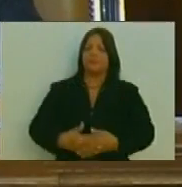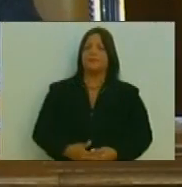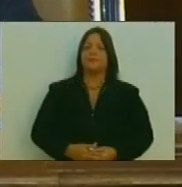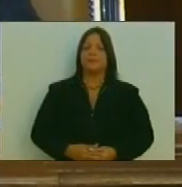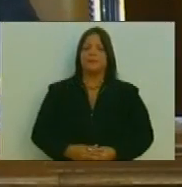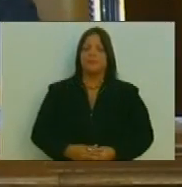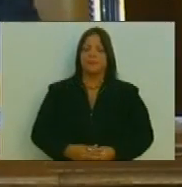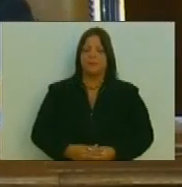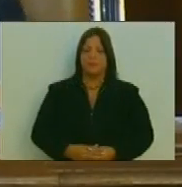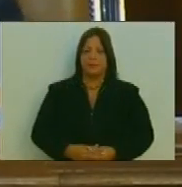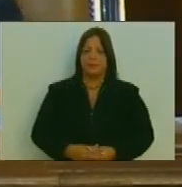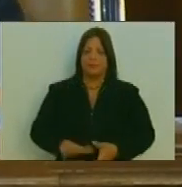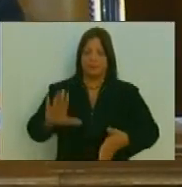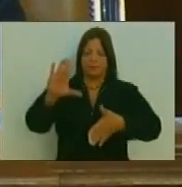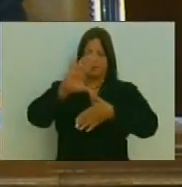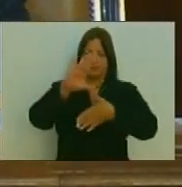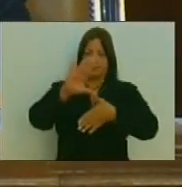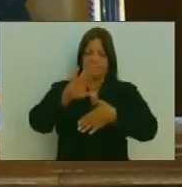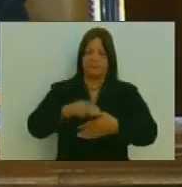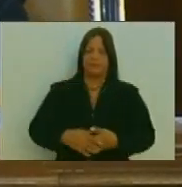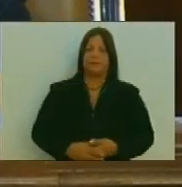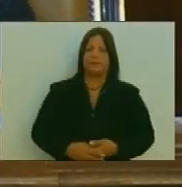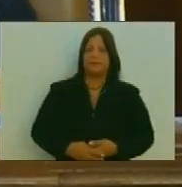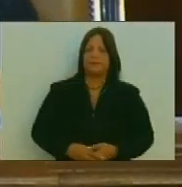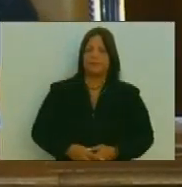Estados Unidos de América.